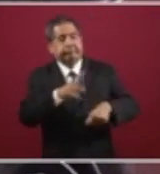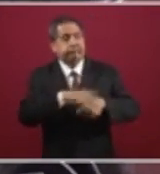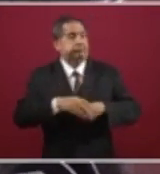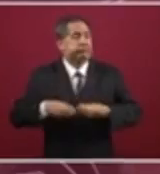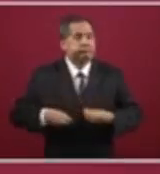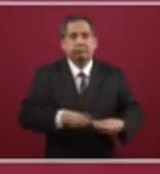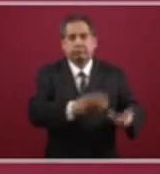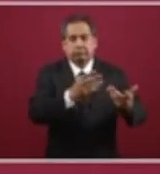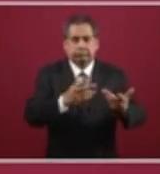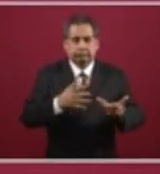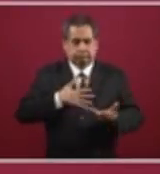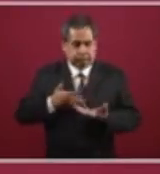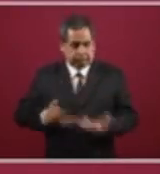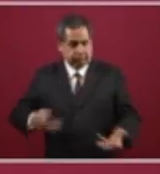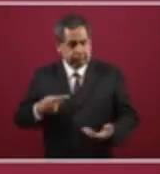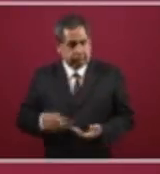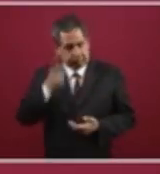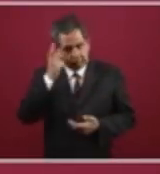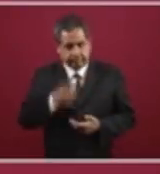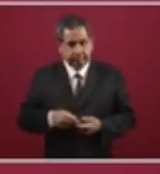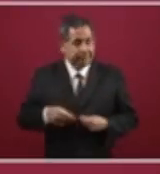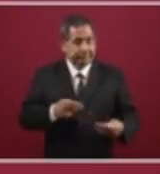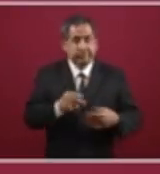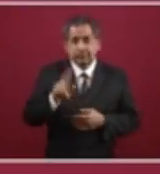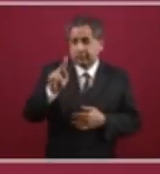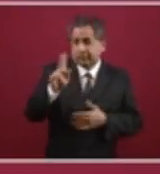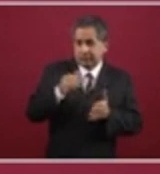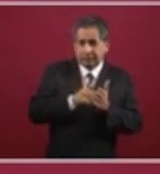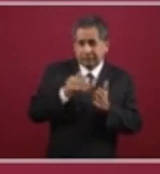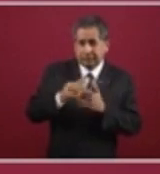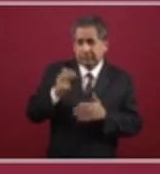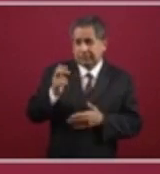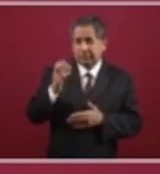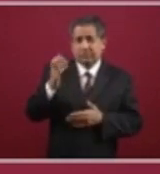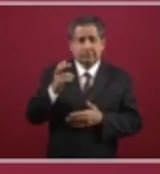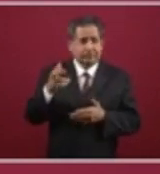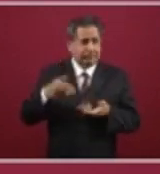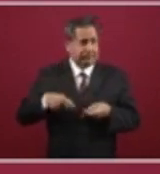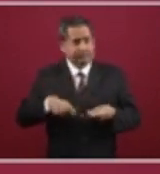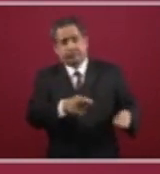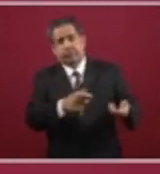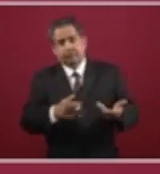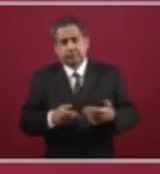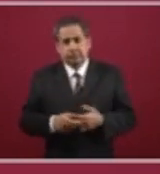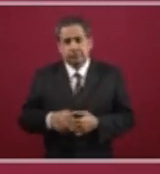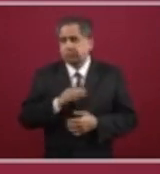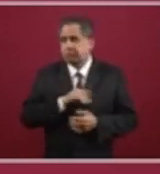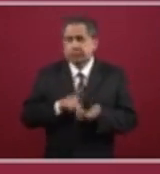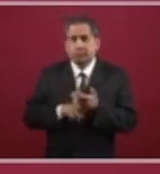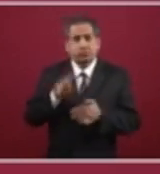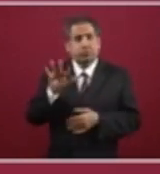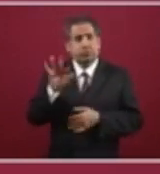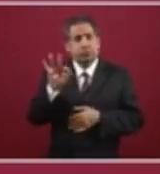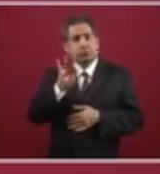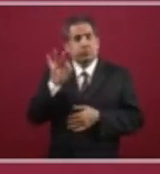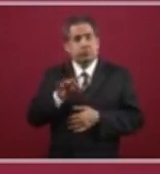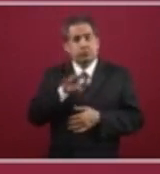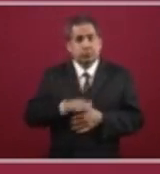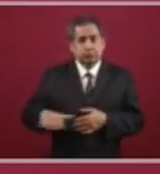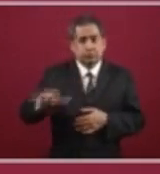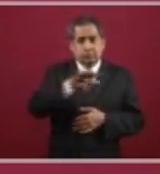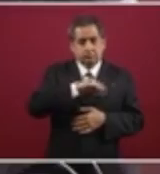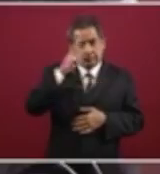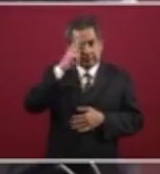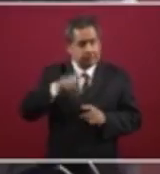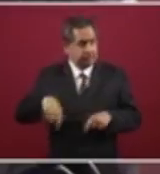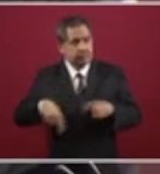patrio. 80 millones de hectáreas, como el 40% del